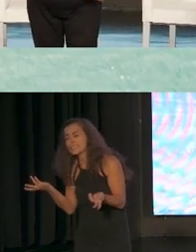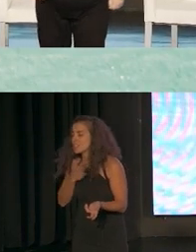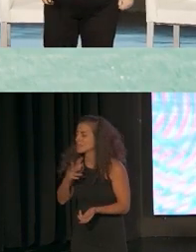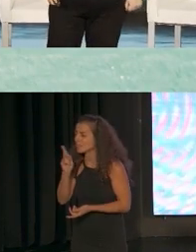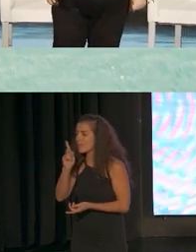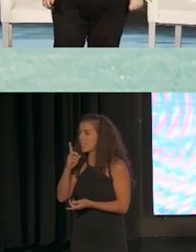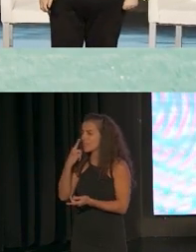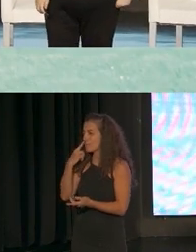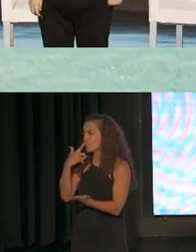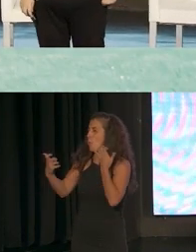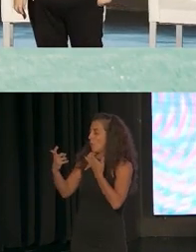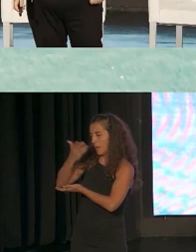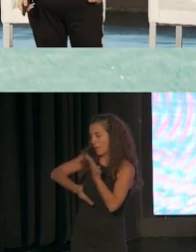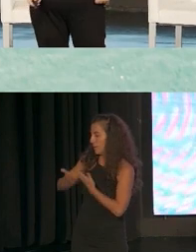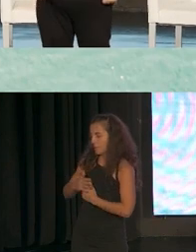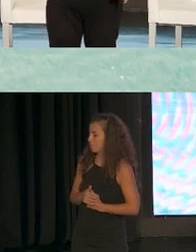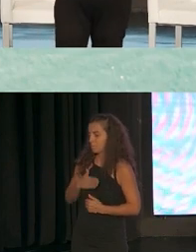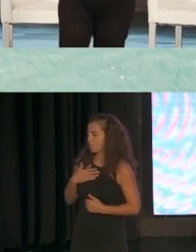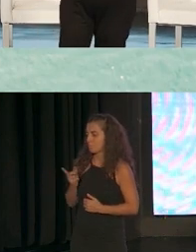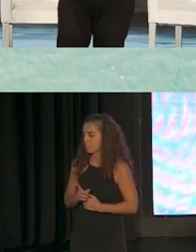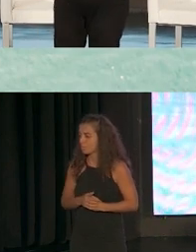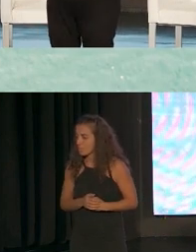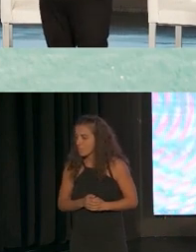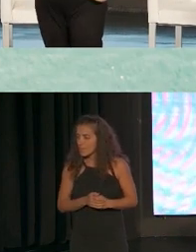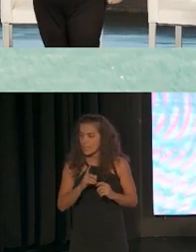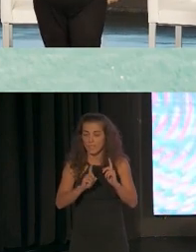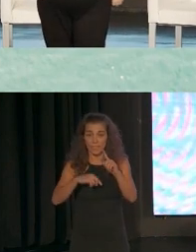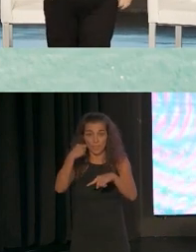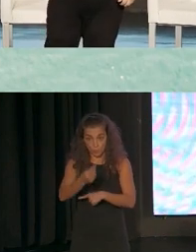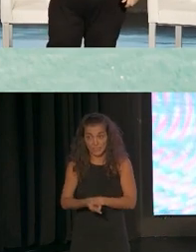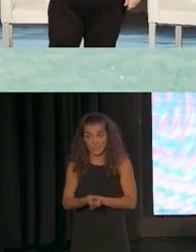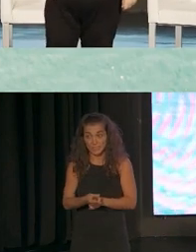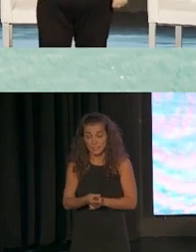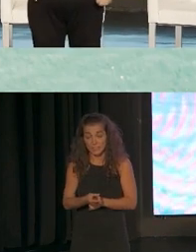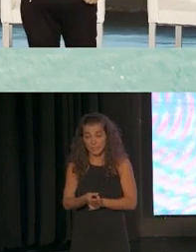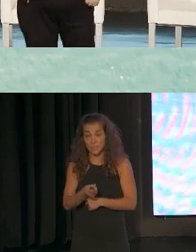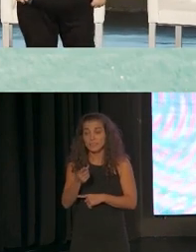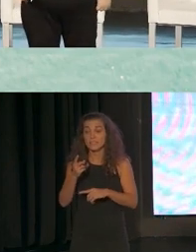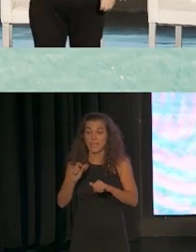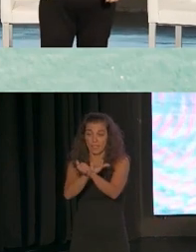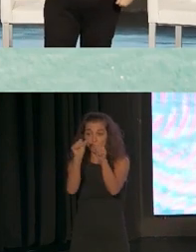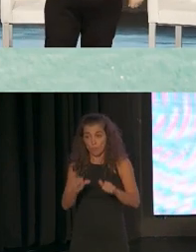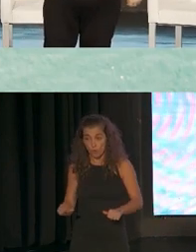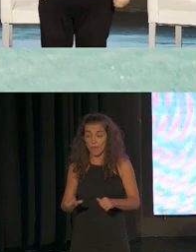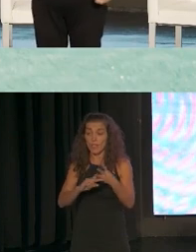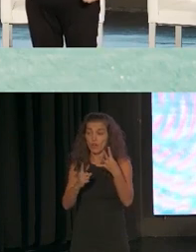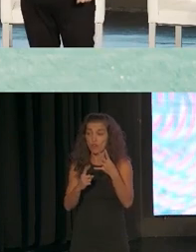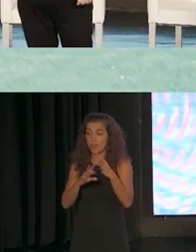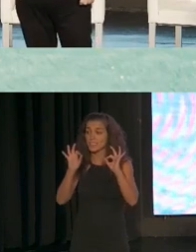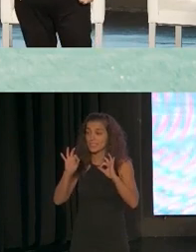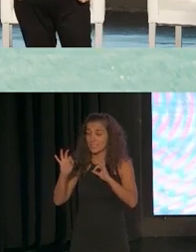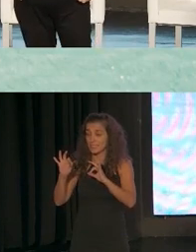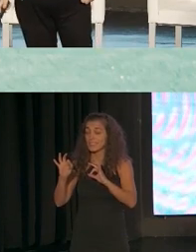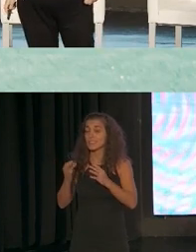se le vea la discapacidad y luego tenemos el modelo de inclusión que es cuando hay una alta